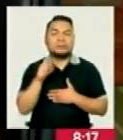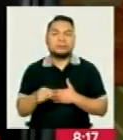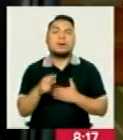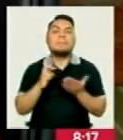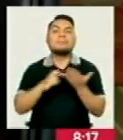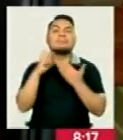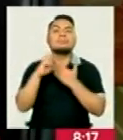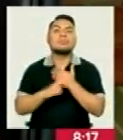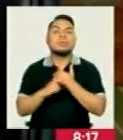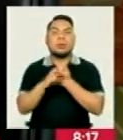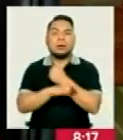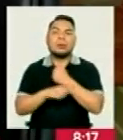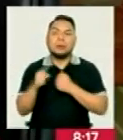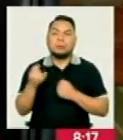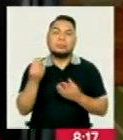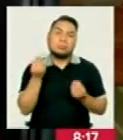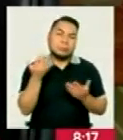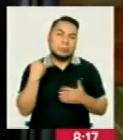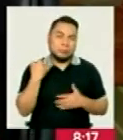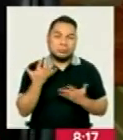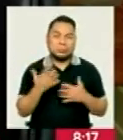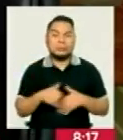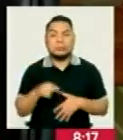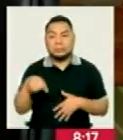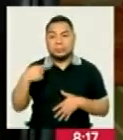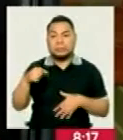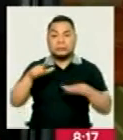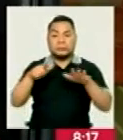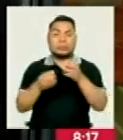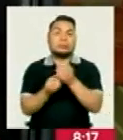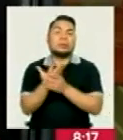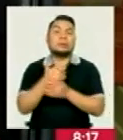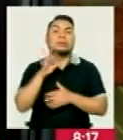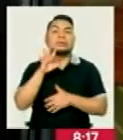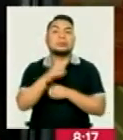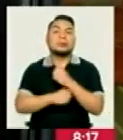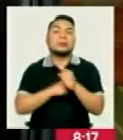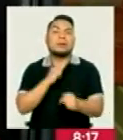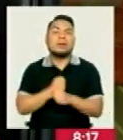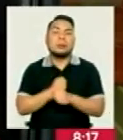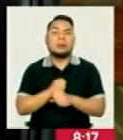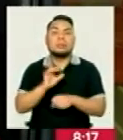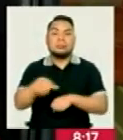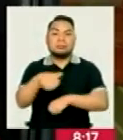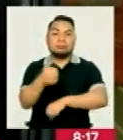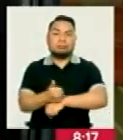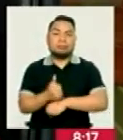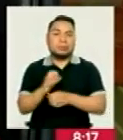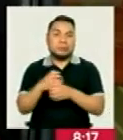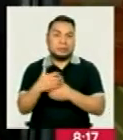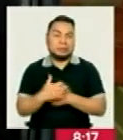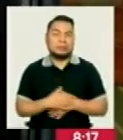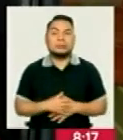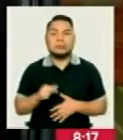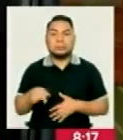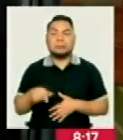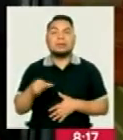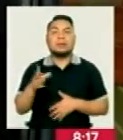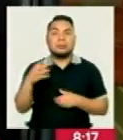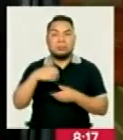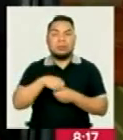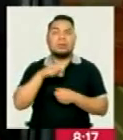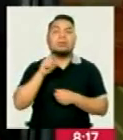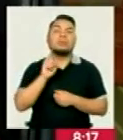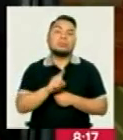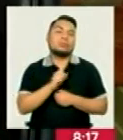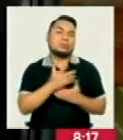programa relativamente joven. Vamos a cumplir este 7 de septiembre 5 años de creación y es uno de los 8 programas sociales